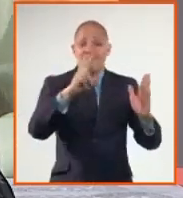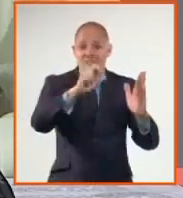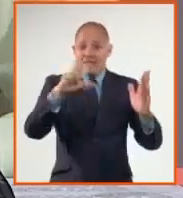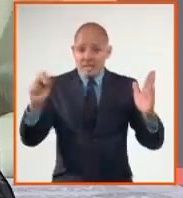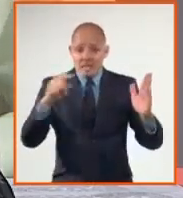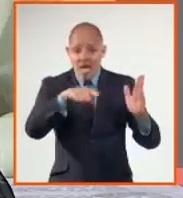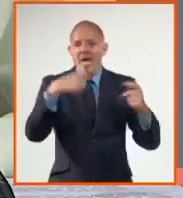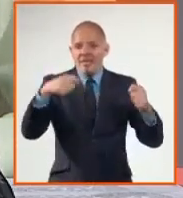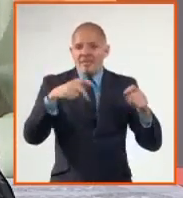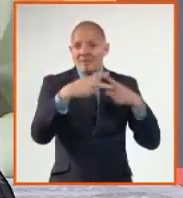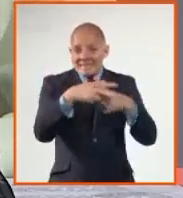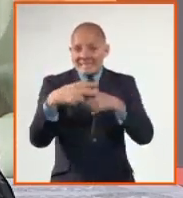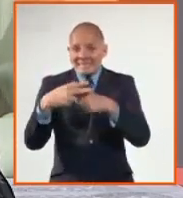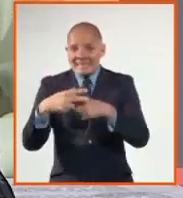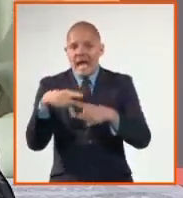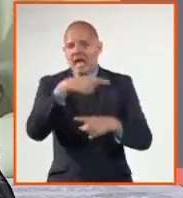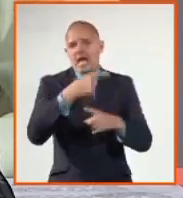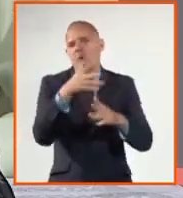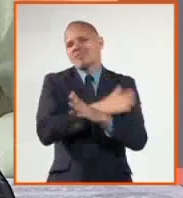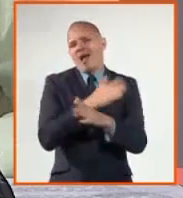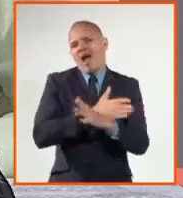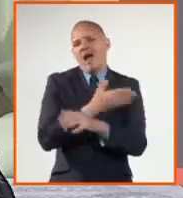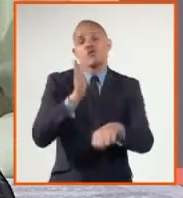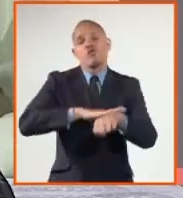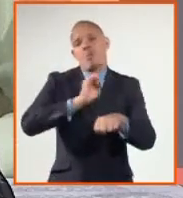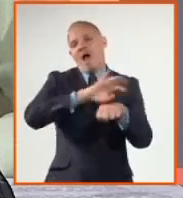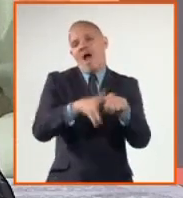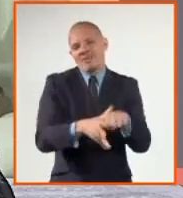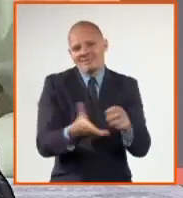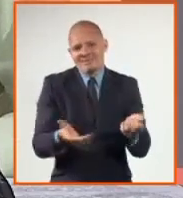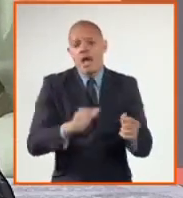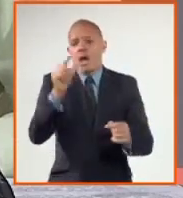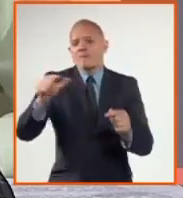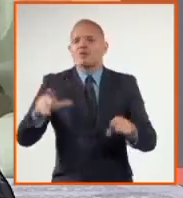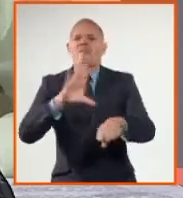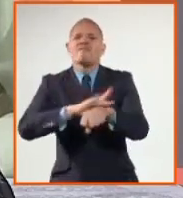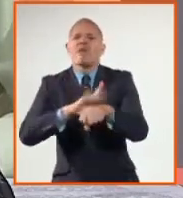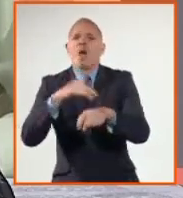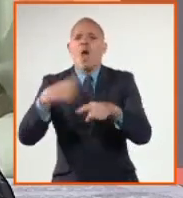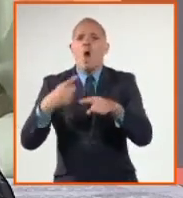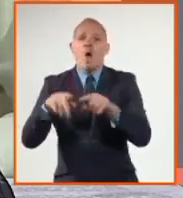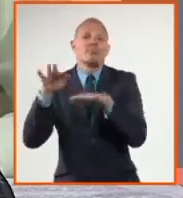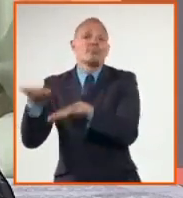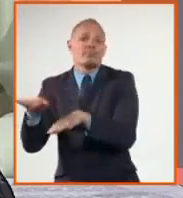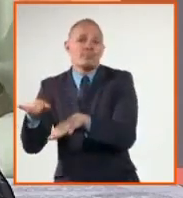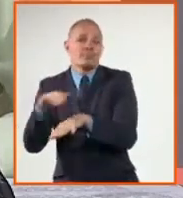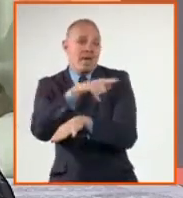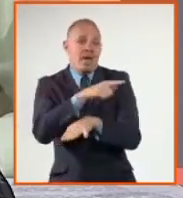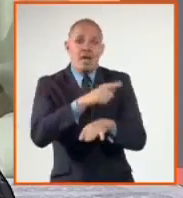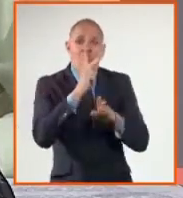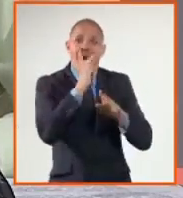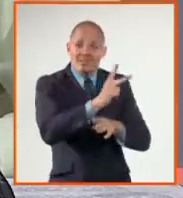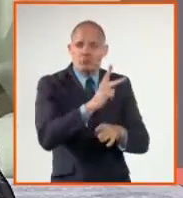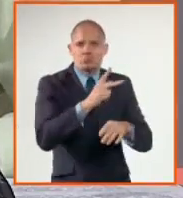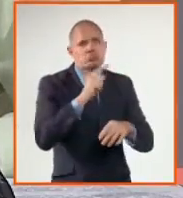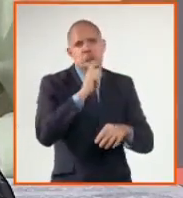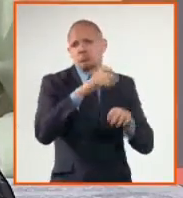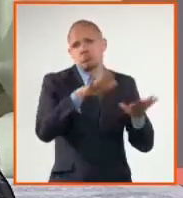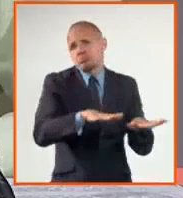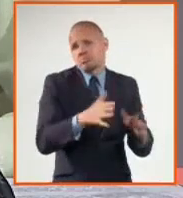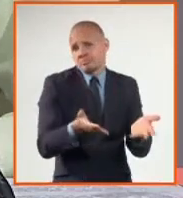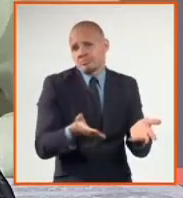posible que se puedan resolver todos los problemas a la vez esto tiene que ser de una manera gradual por ejemplo un mantenimiento capital en una central termoeléctrica